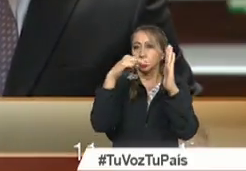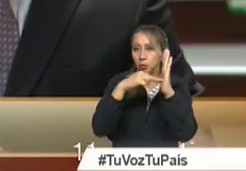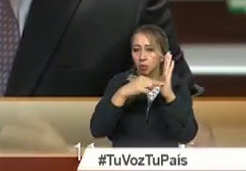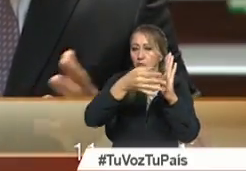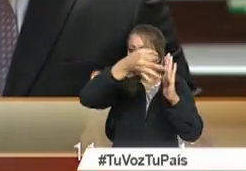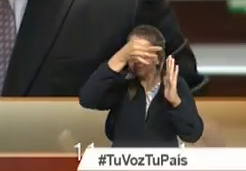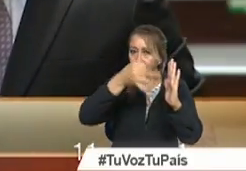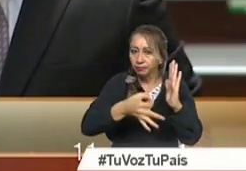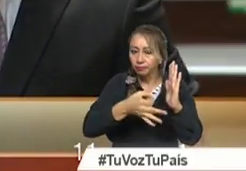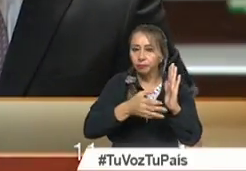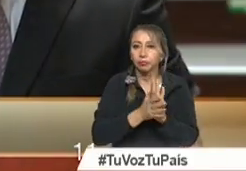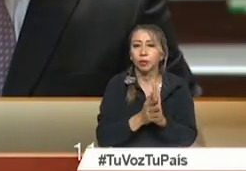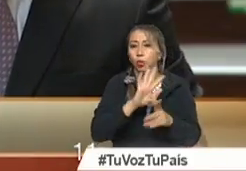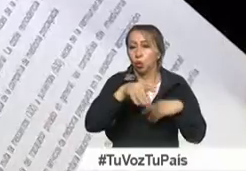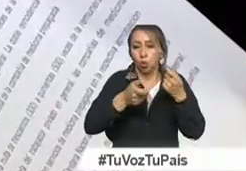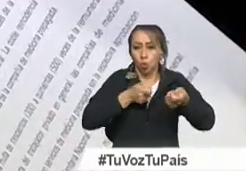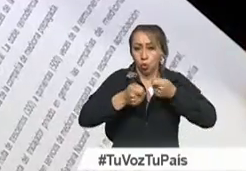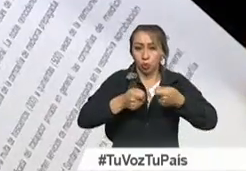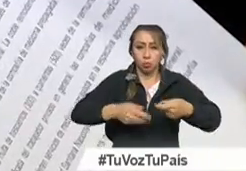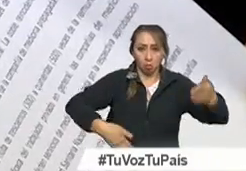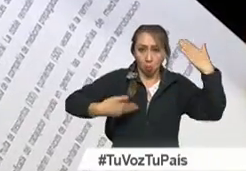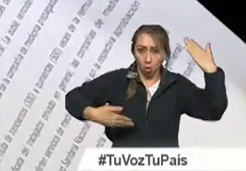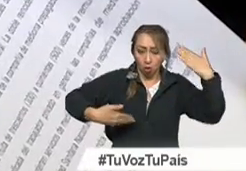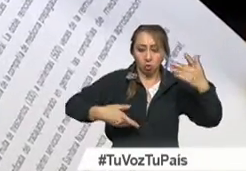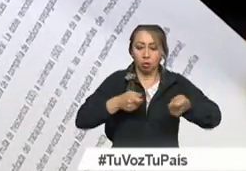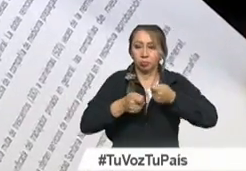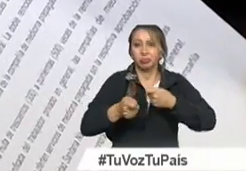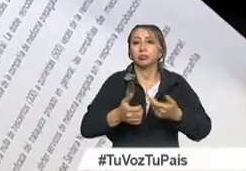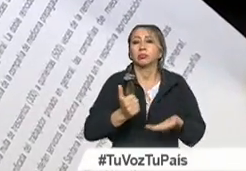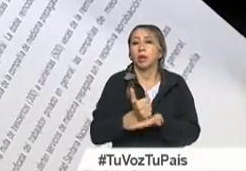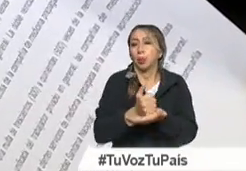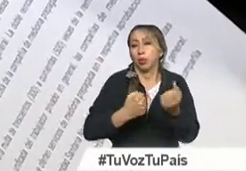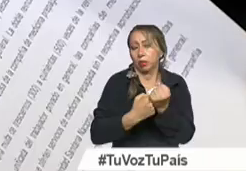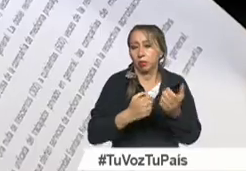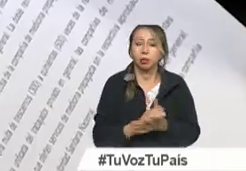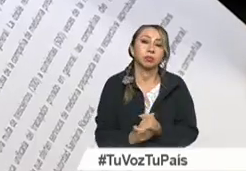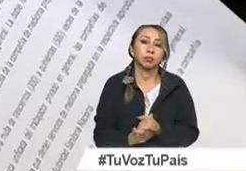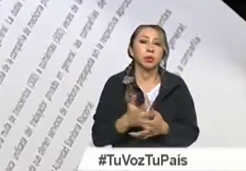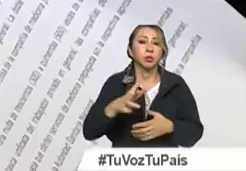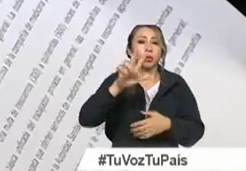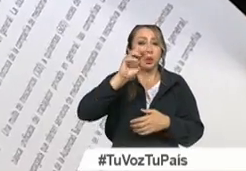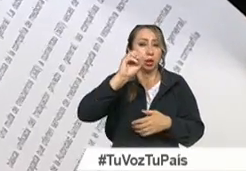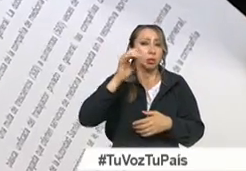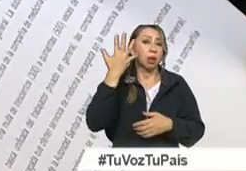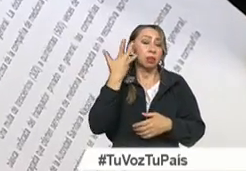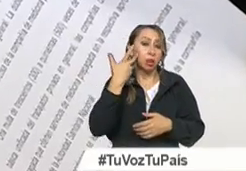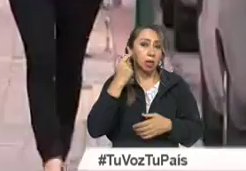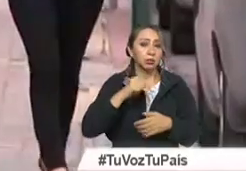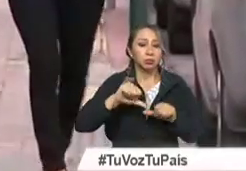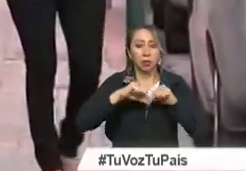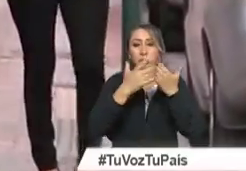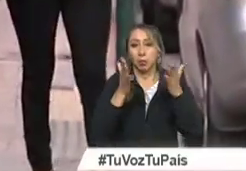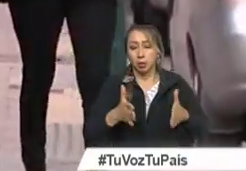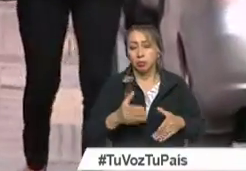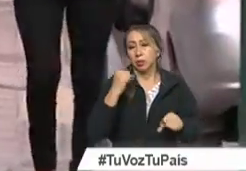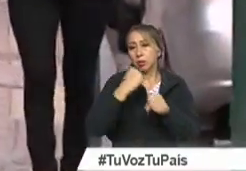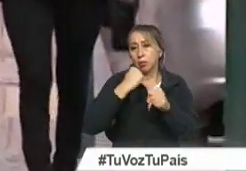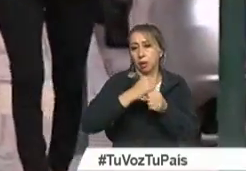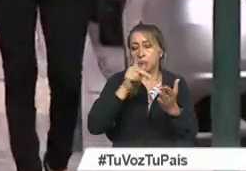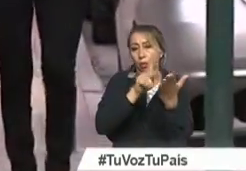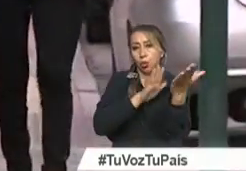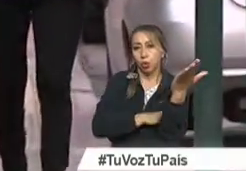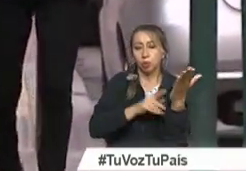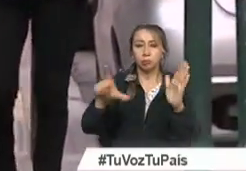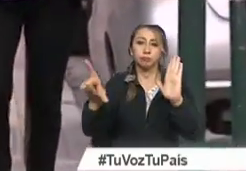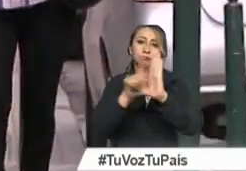todo el control político por ello el documento determina que en un plazo de 30 días la asamblea nacional trabaje en un proyecto